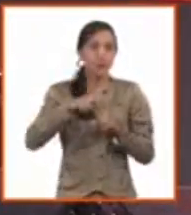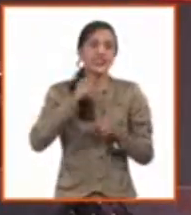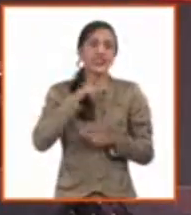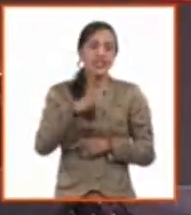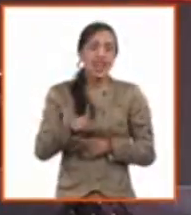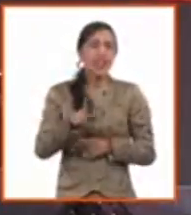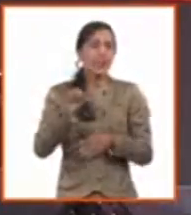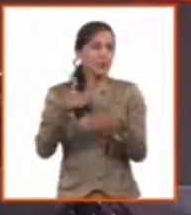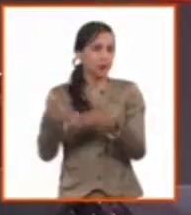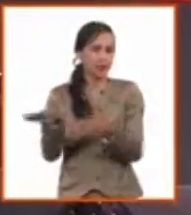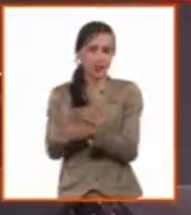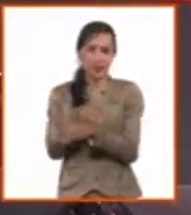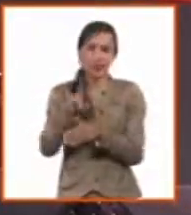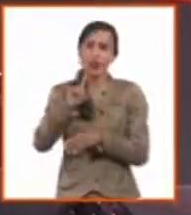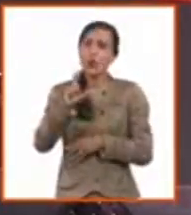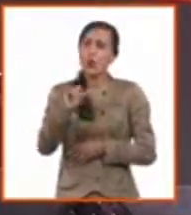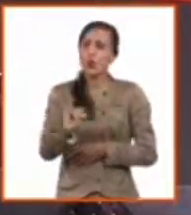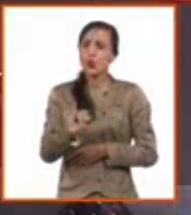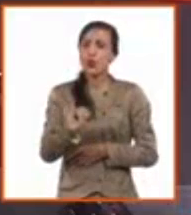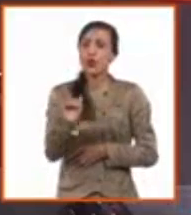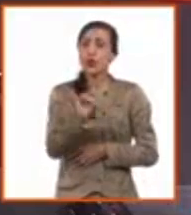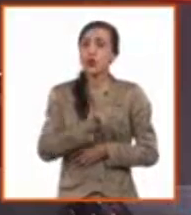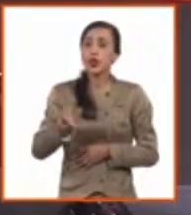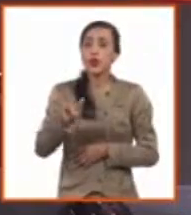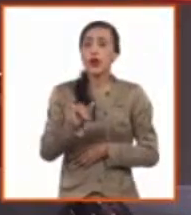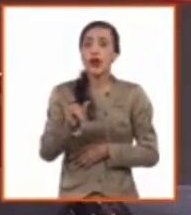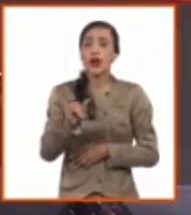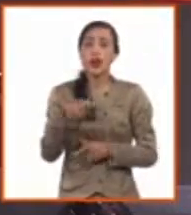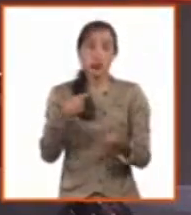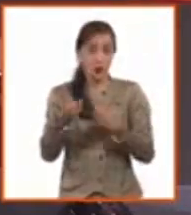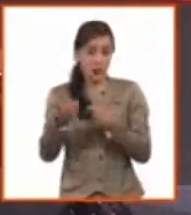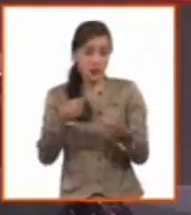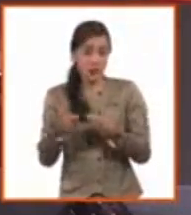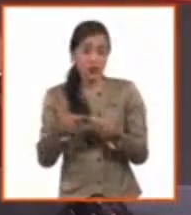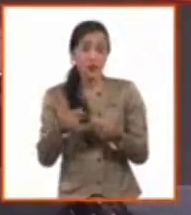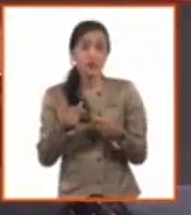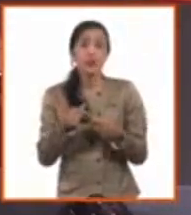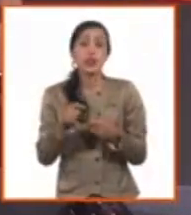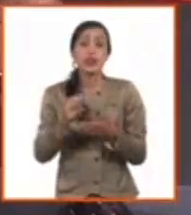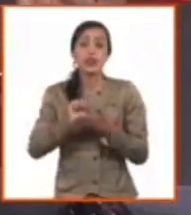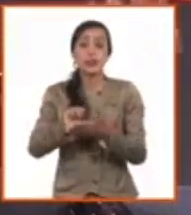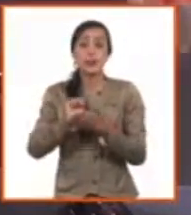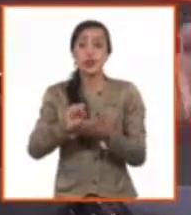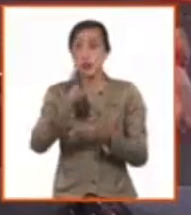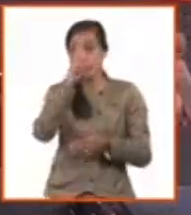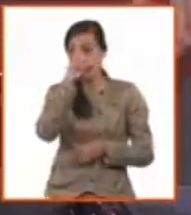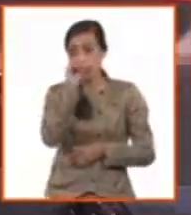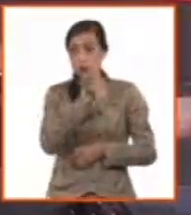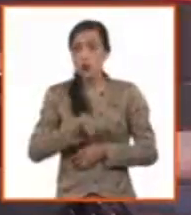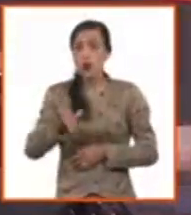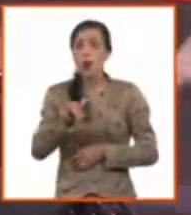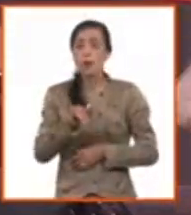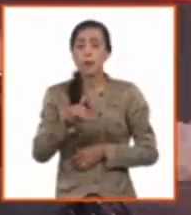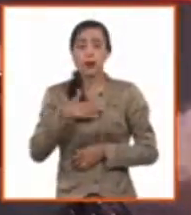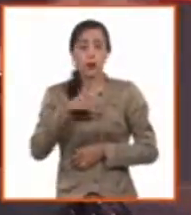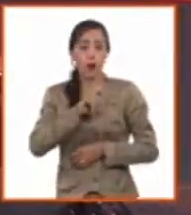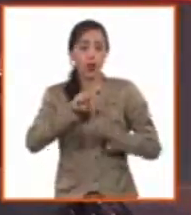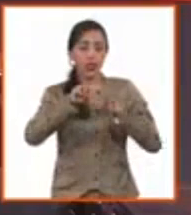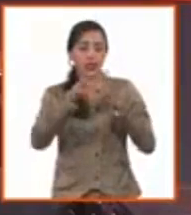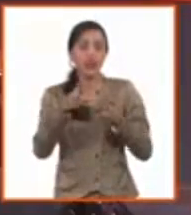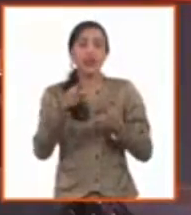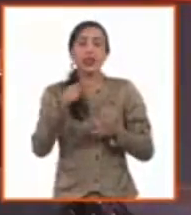uset y bueno y la comercializadora de servicios médicos como líder funcional para tener una plataforma